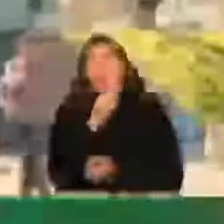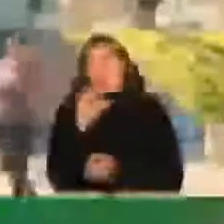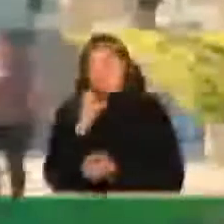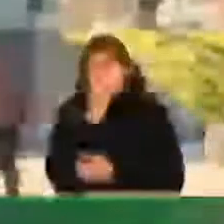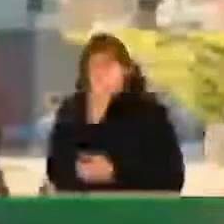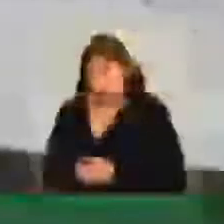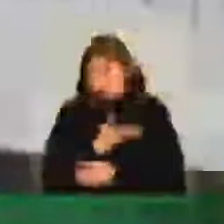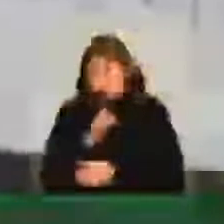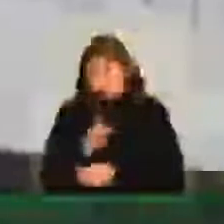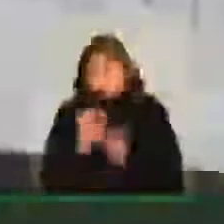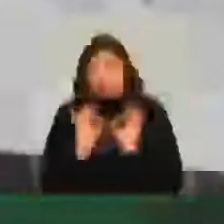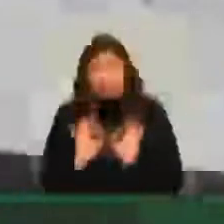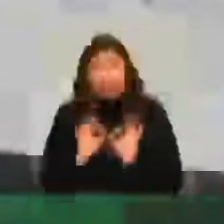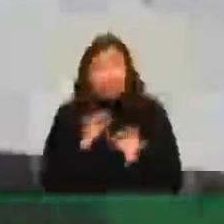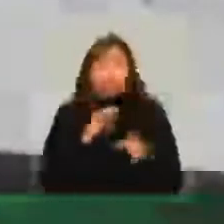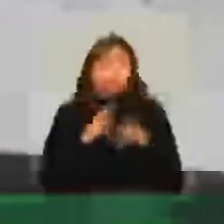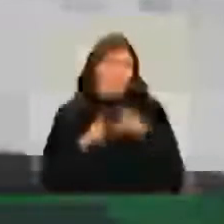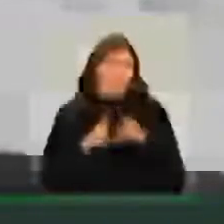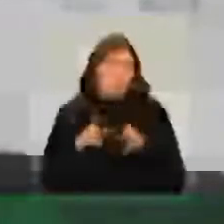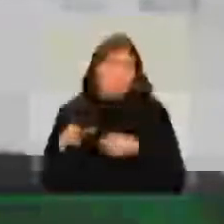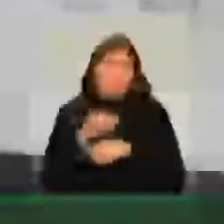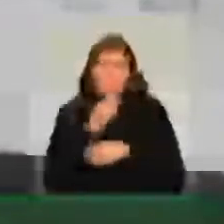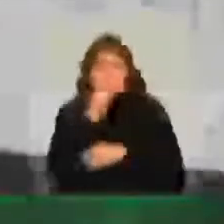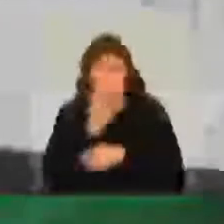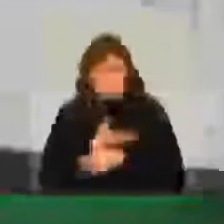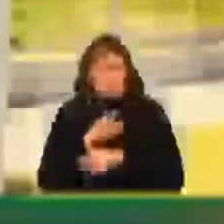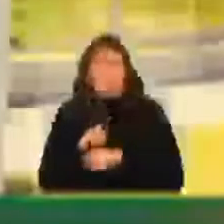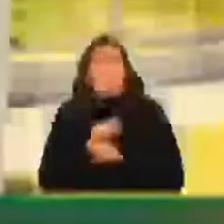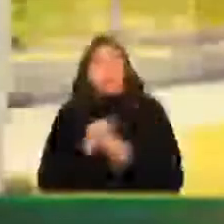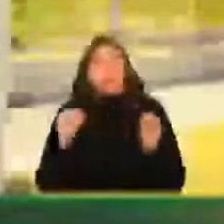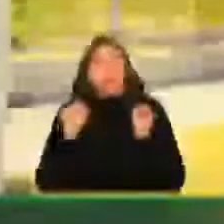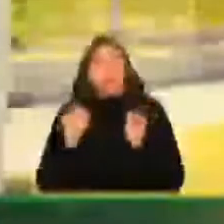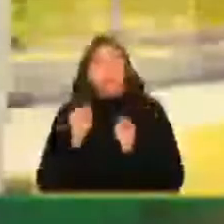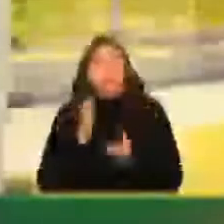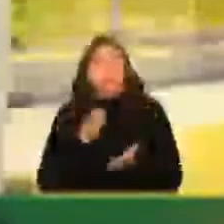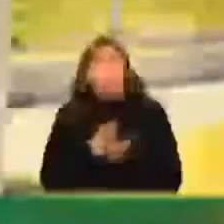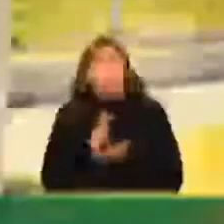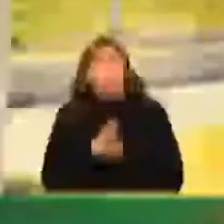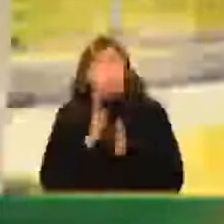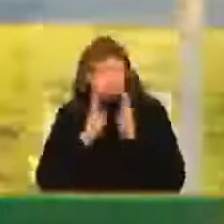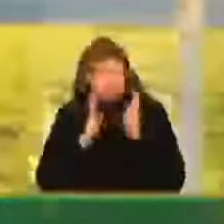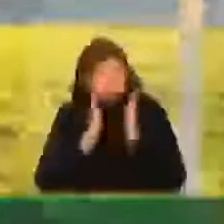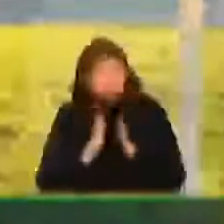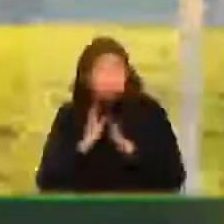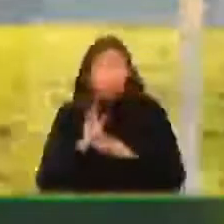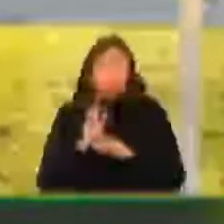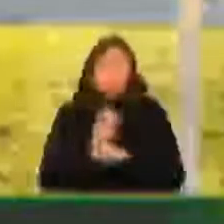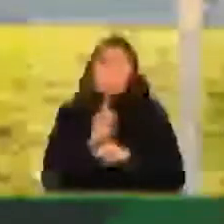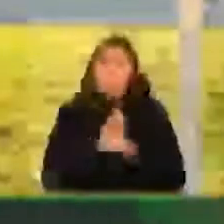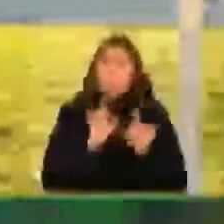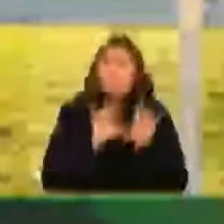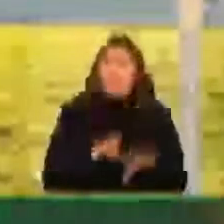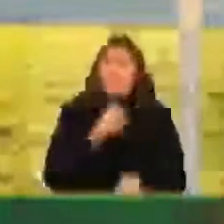solo la infraestructura sino el equipamiento de ACE, que podría dar asistencia no solamente a los usuarios de